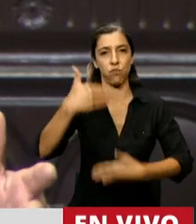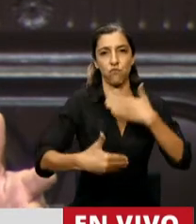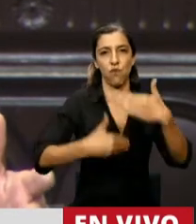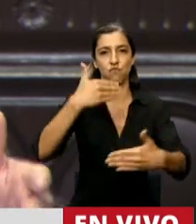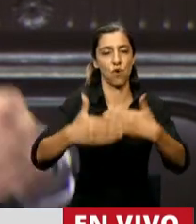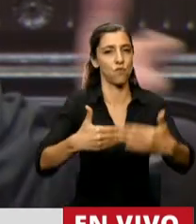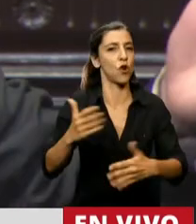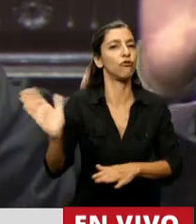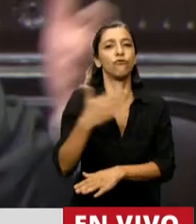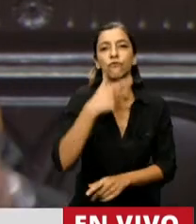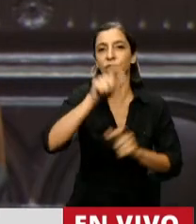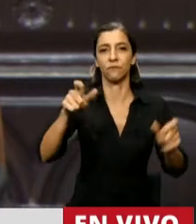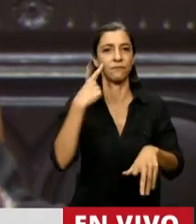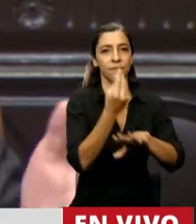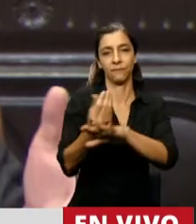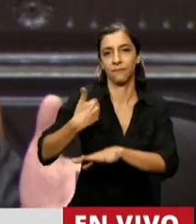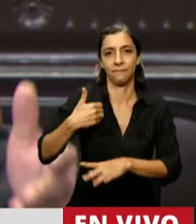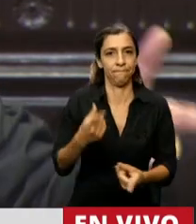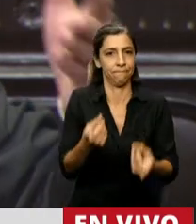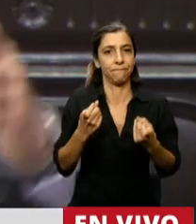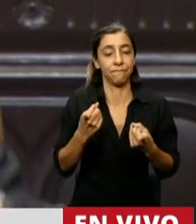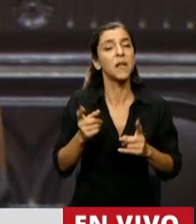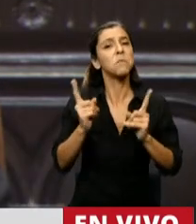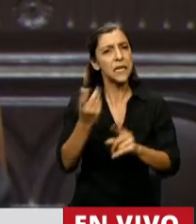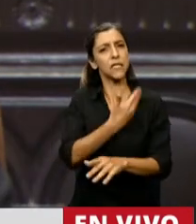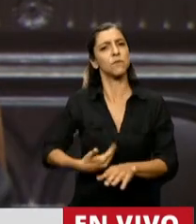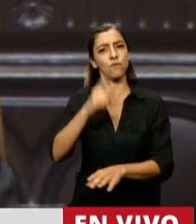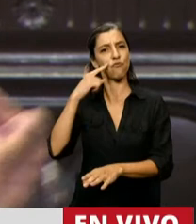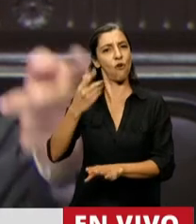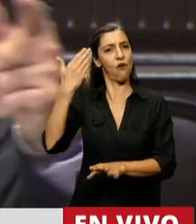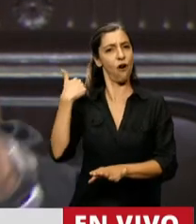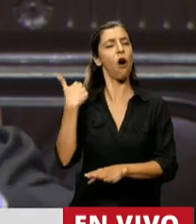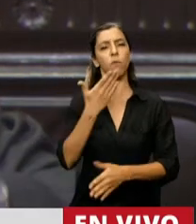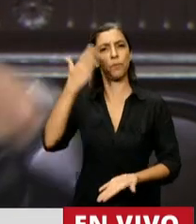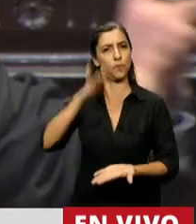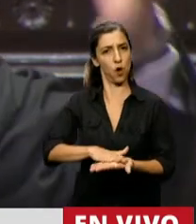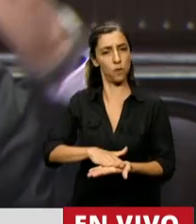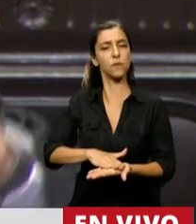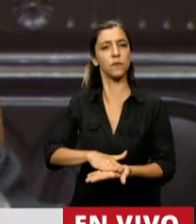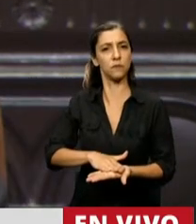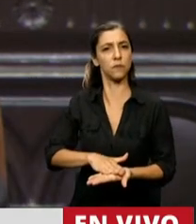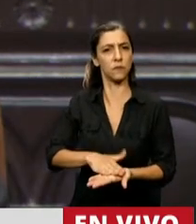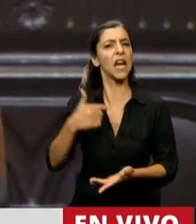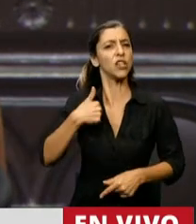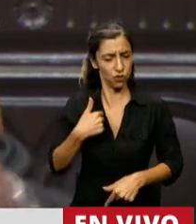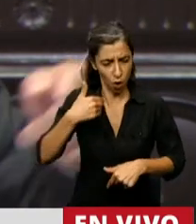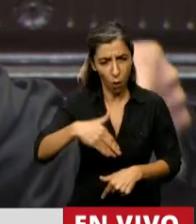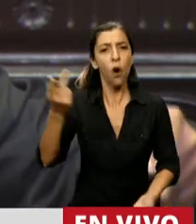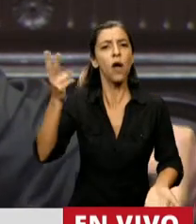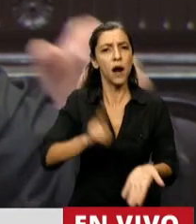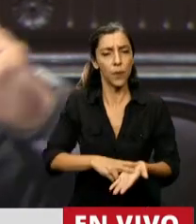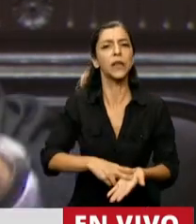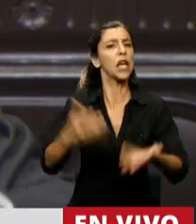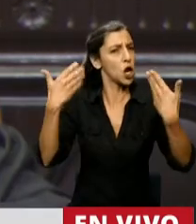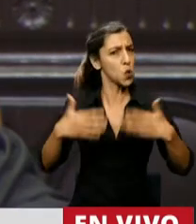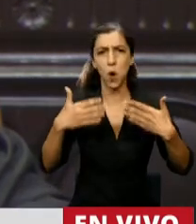general y que el presidente se comprometió ante el pueblo argentino dijo y no me voy a cansar de repetir vamos a